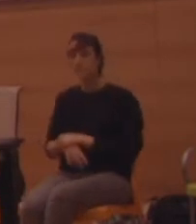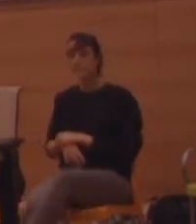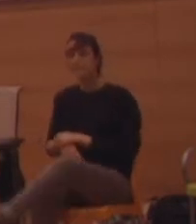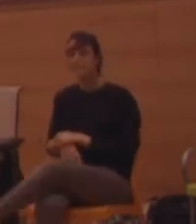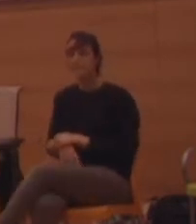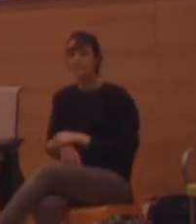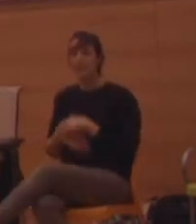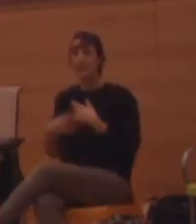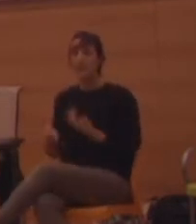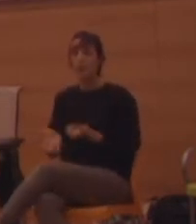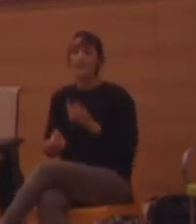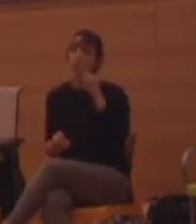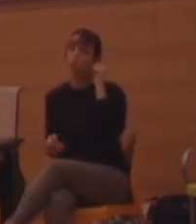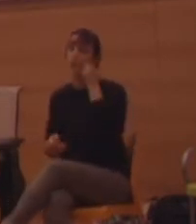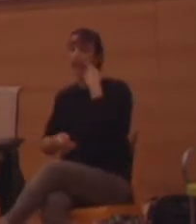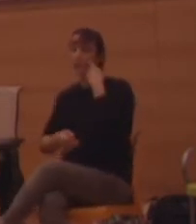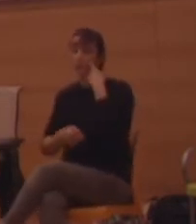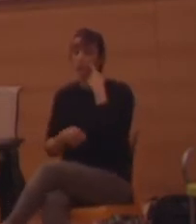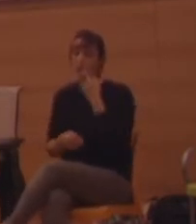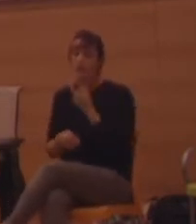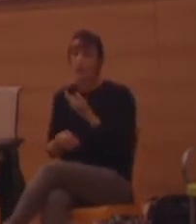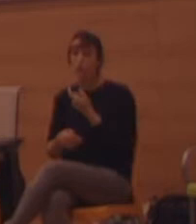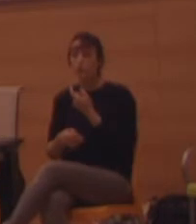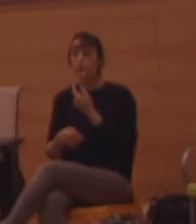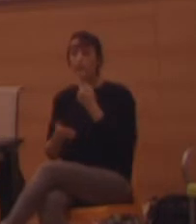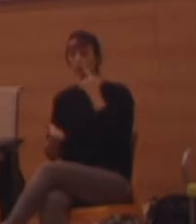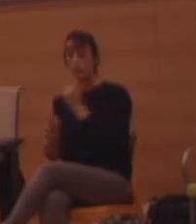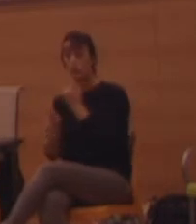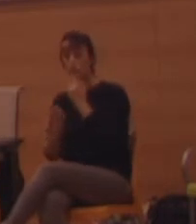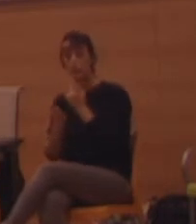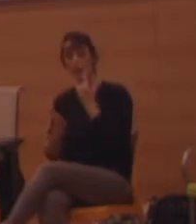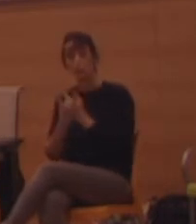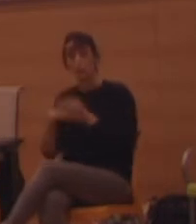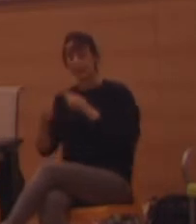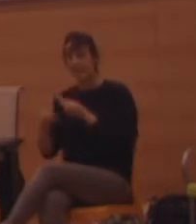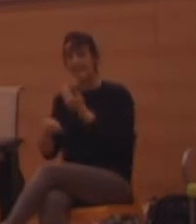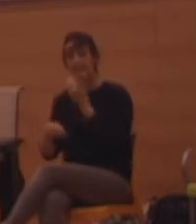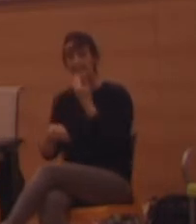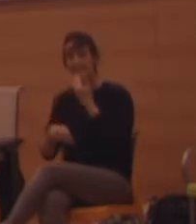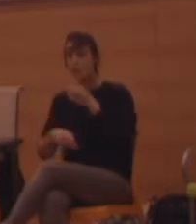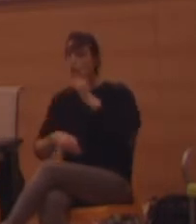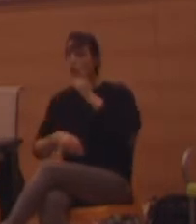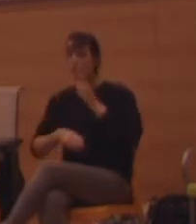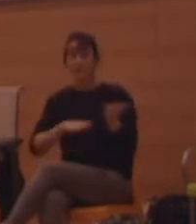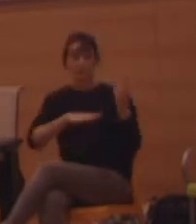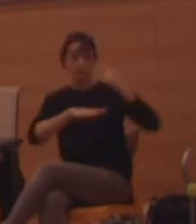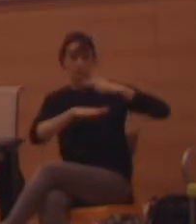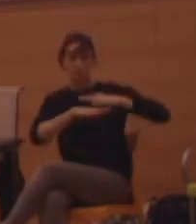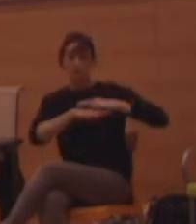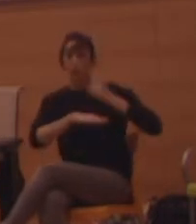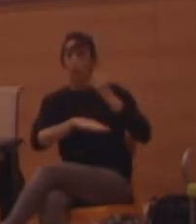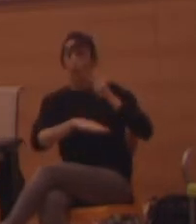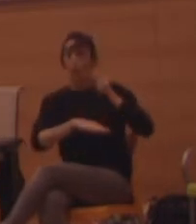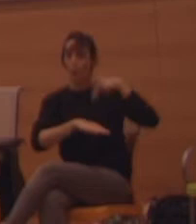un diagnóstico clínico, no hace falta hacer pruebas de ningún tipo. Si hacemos una exploración del paciente, como decía Juan, una